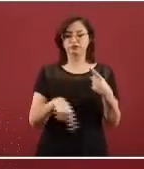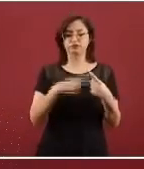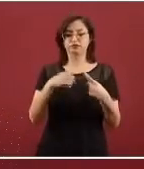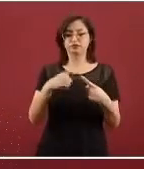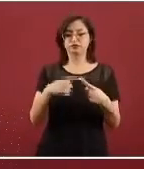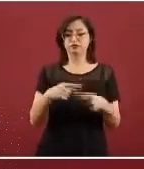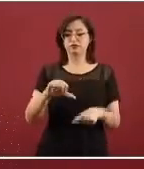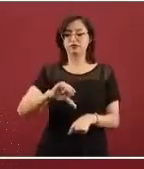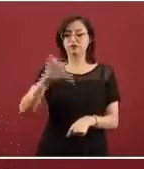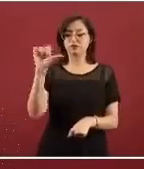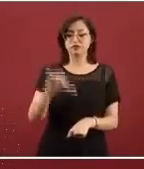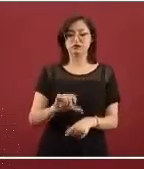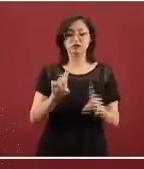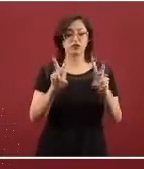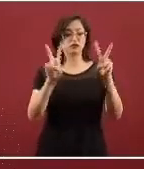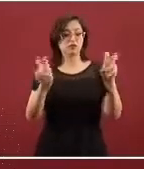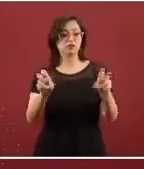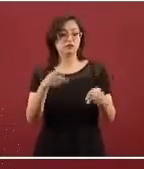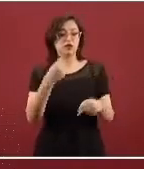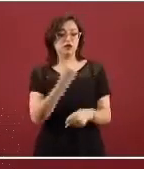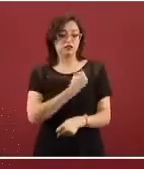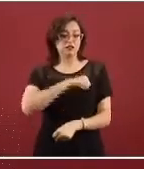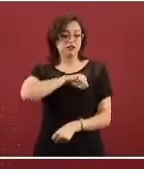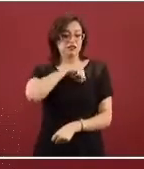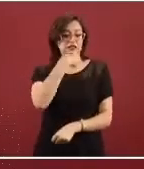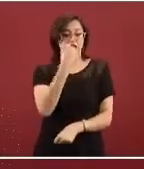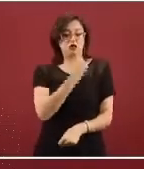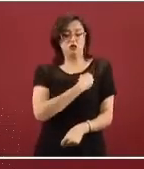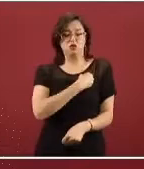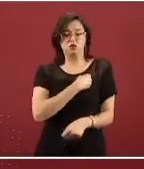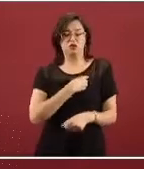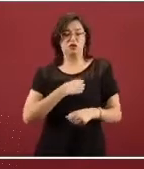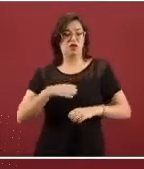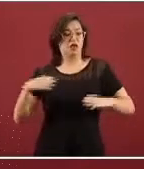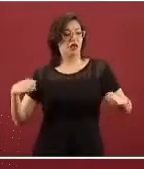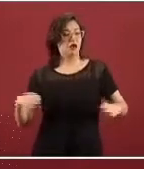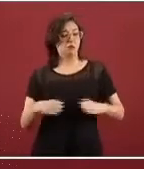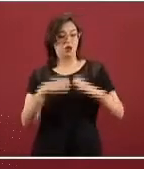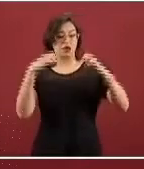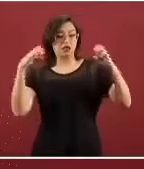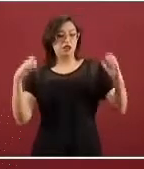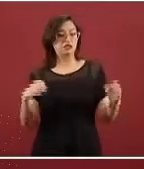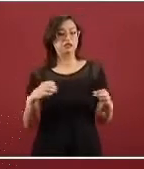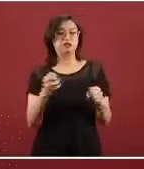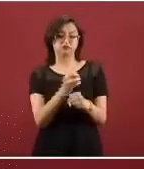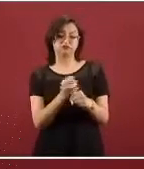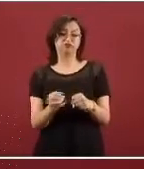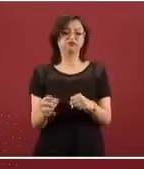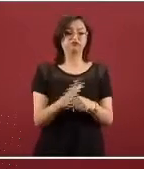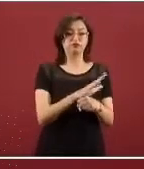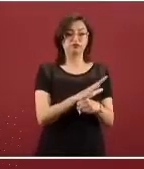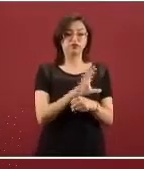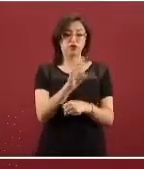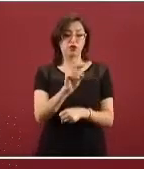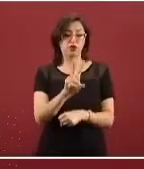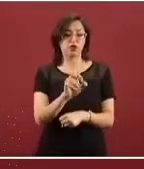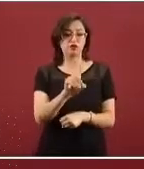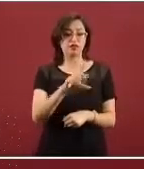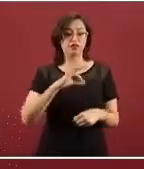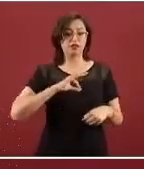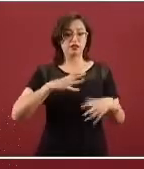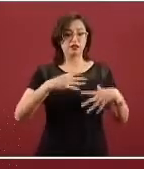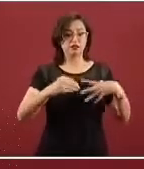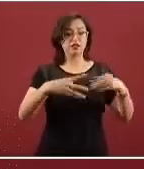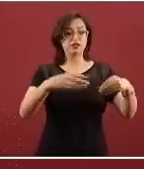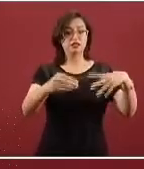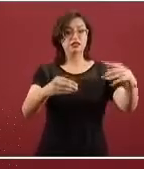emergencia sanitaria por causa de fuerza mayor relacionada con la epidemia de COVID no quiere decir, que